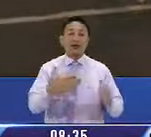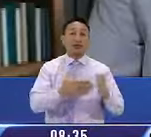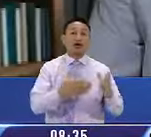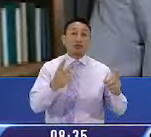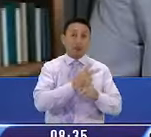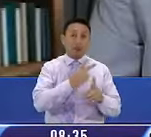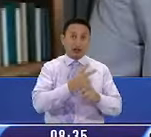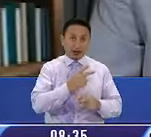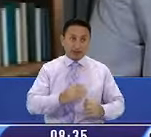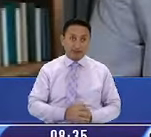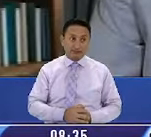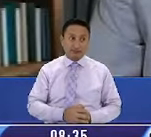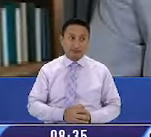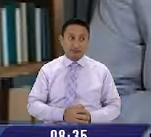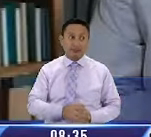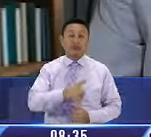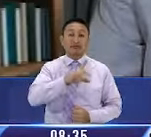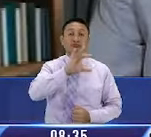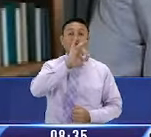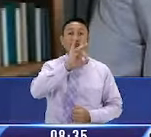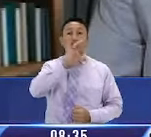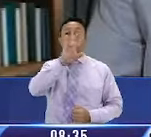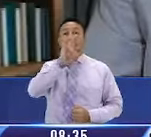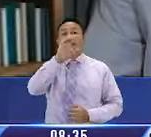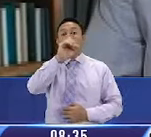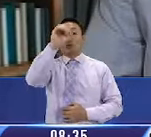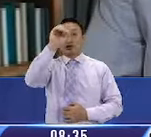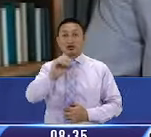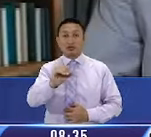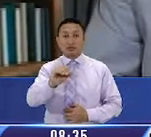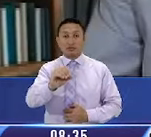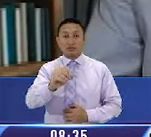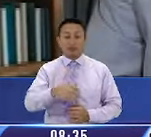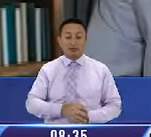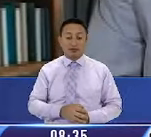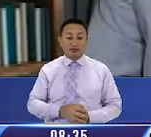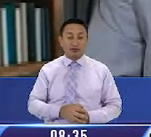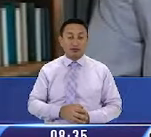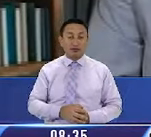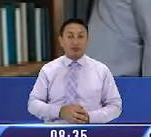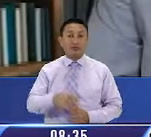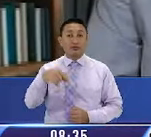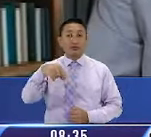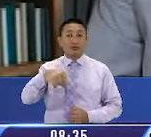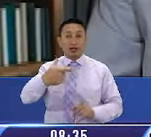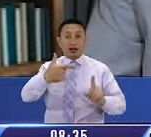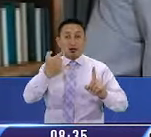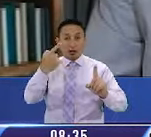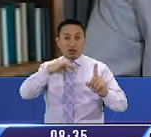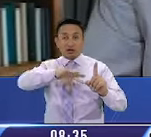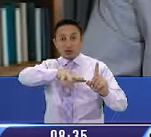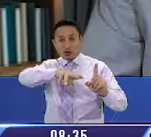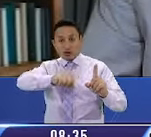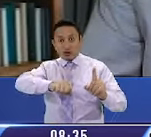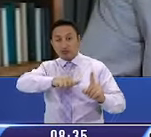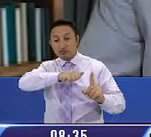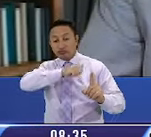inseguridad. Cerca de un 87% de los actos de sicariato, de